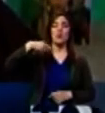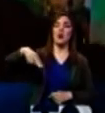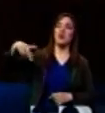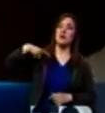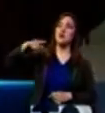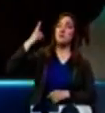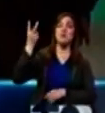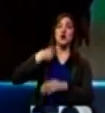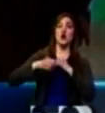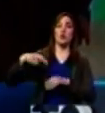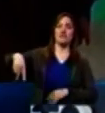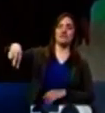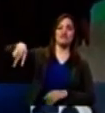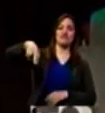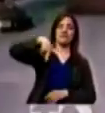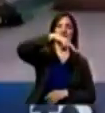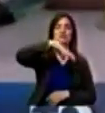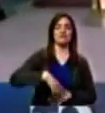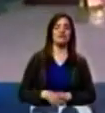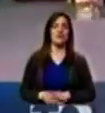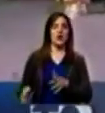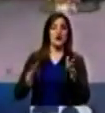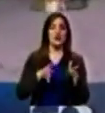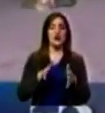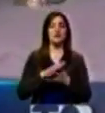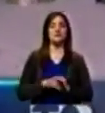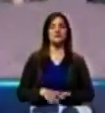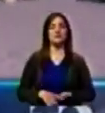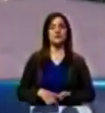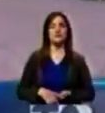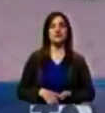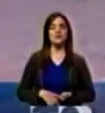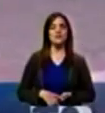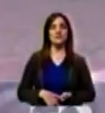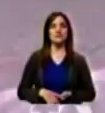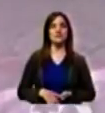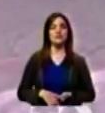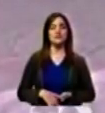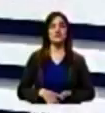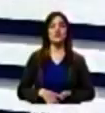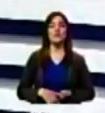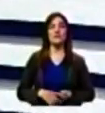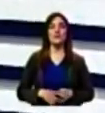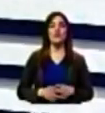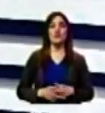sueños, pasando así, corriendo por ahí, va pasando. En Sixic, provincia de la SUAY, Iván Rodríguez, 24 horas.